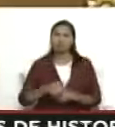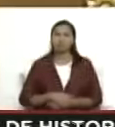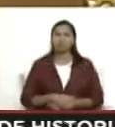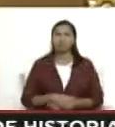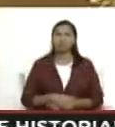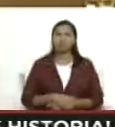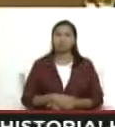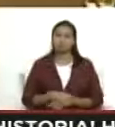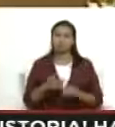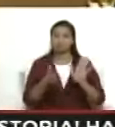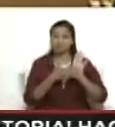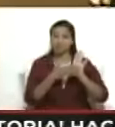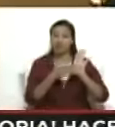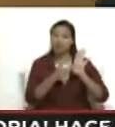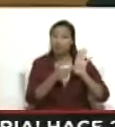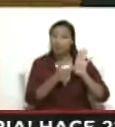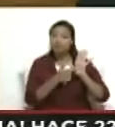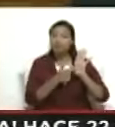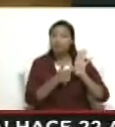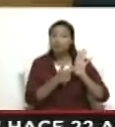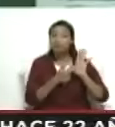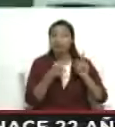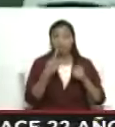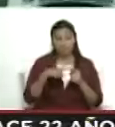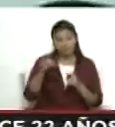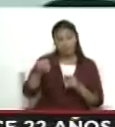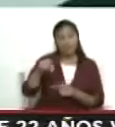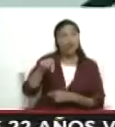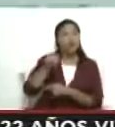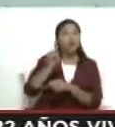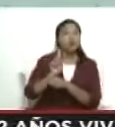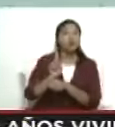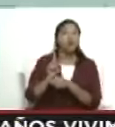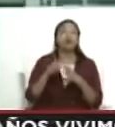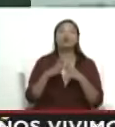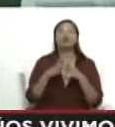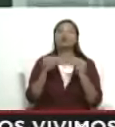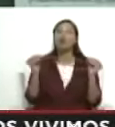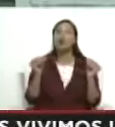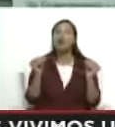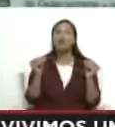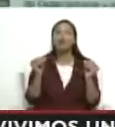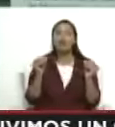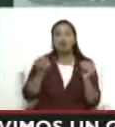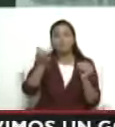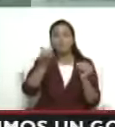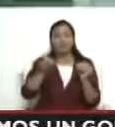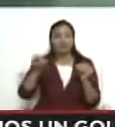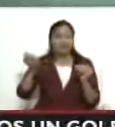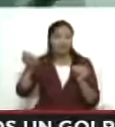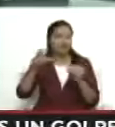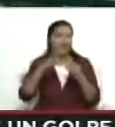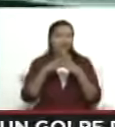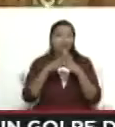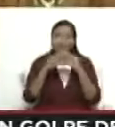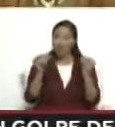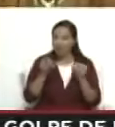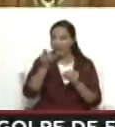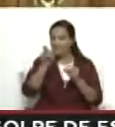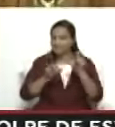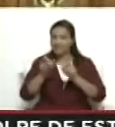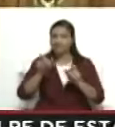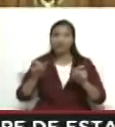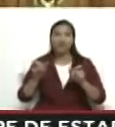Esto. Pero ellos no fueron los únicos. Todos estaban montados en esto. Todos. Y un